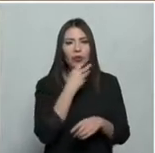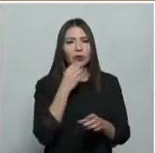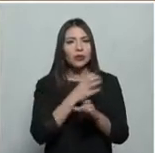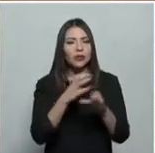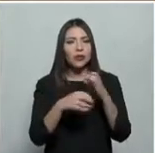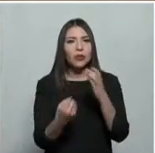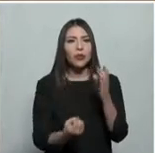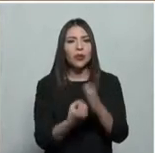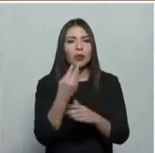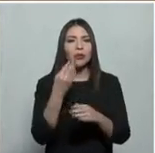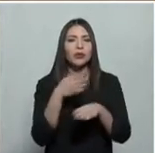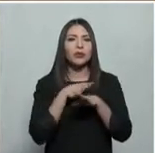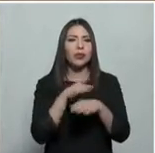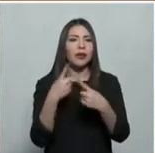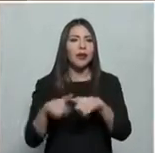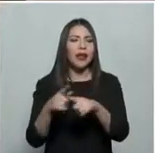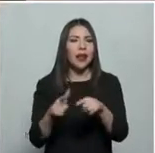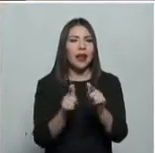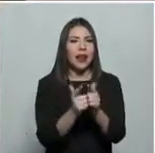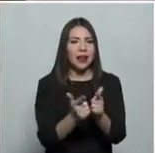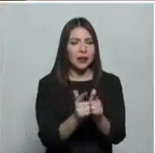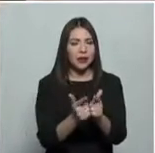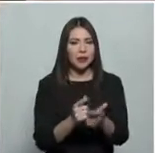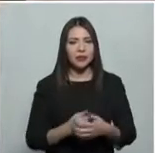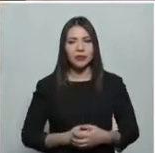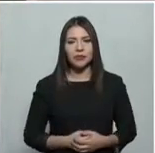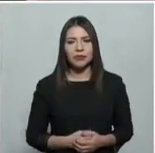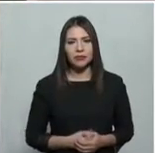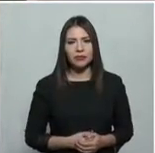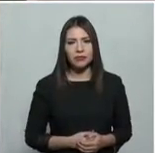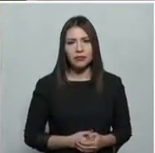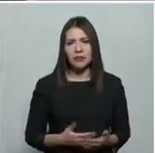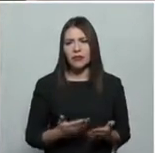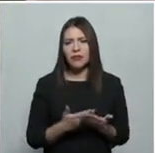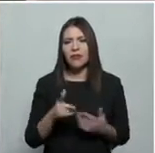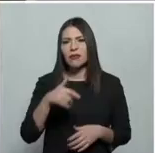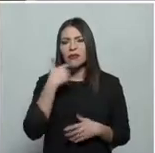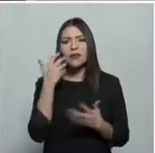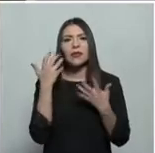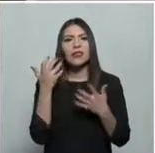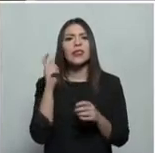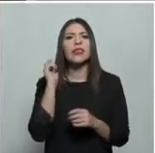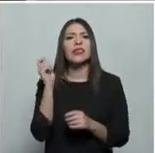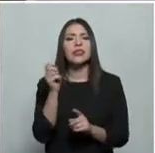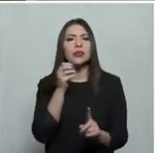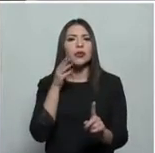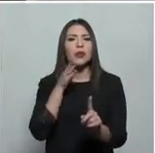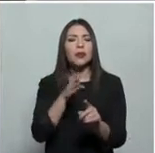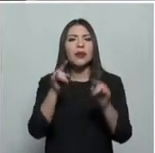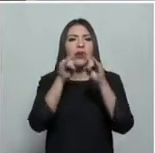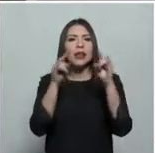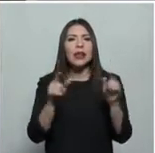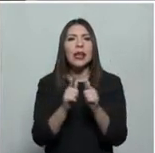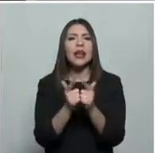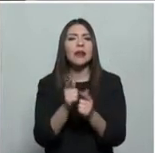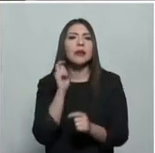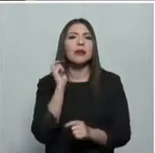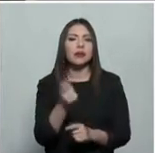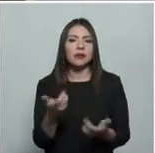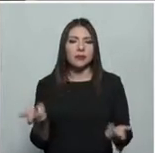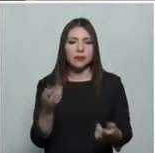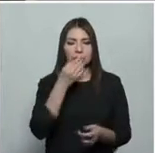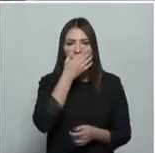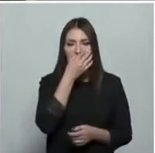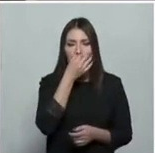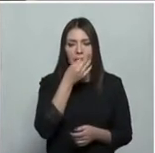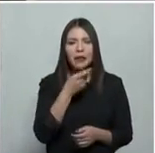editoriales. ¿Cuál es el propósito, uno de los propósitos de toda feria del libro? ¿Verdad? Me dirían, lo mismo es de una